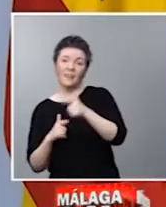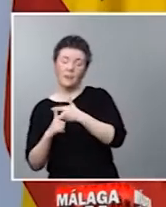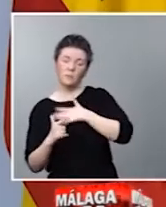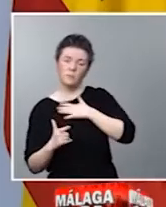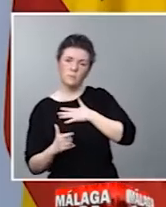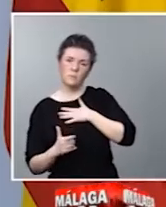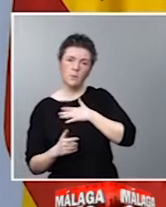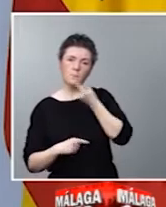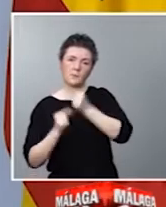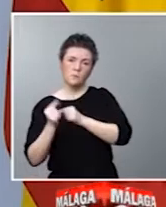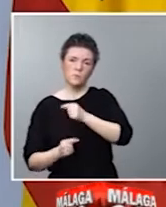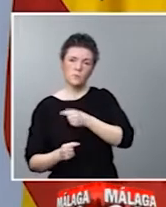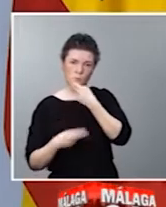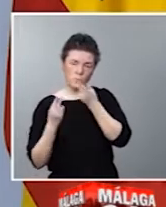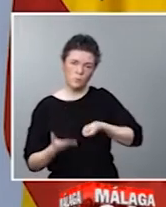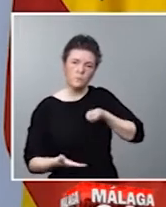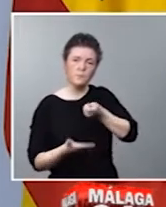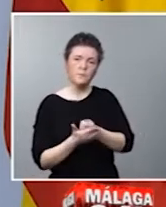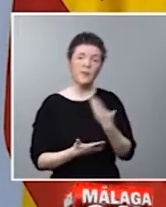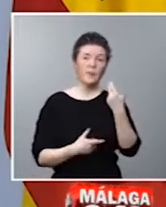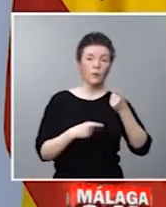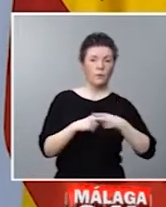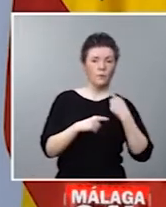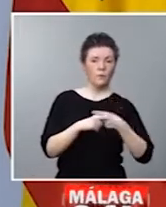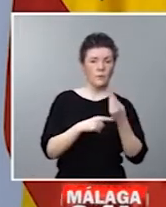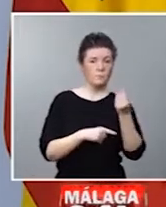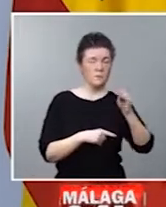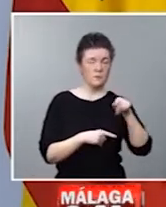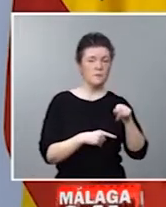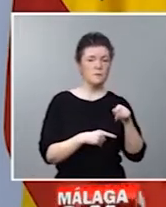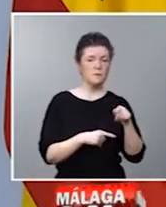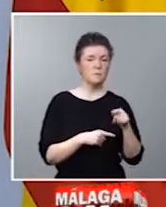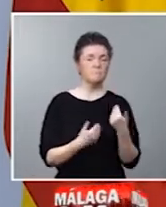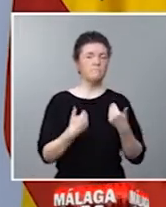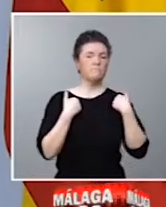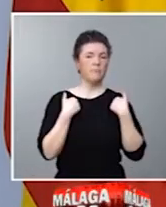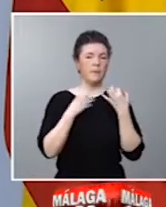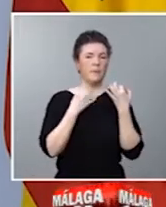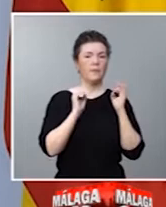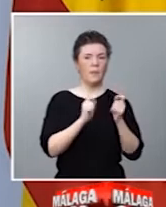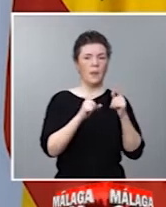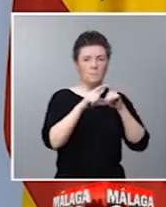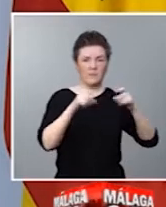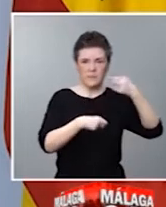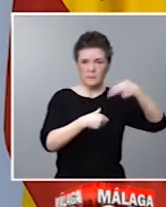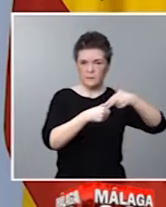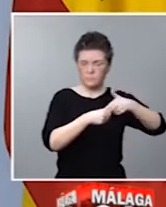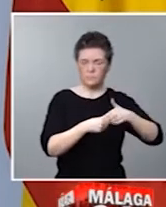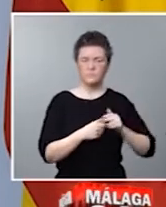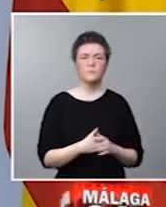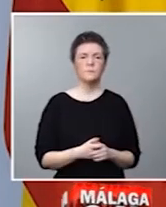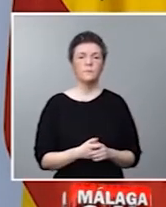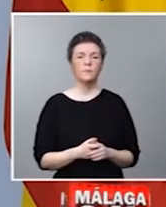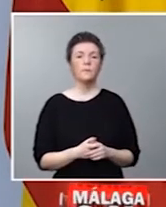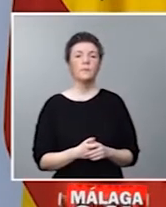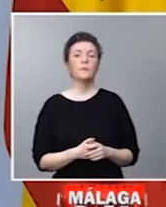presupuestos públicos, 5 céntimos adicionales que deberán aportar las petroleras, si bien en el supuesto de que